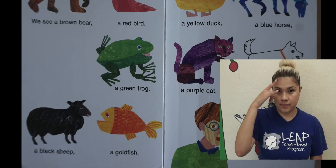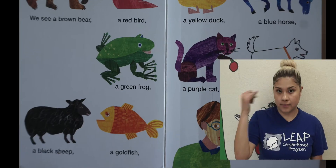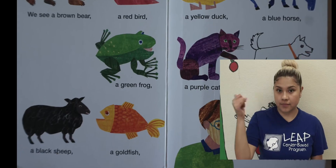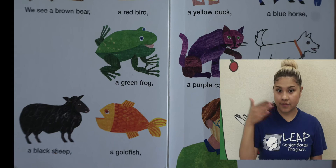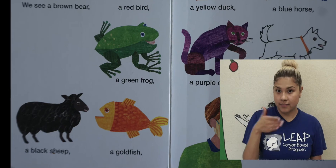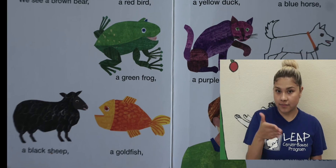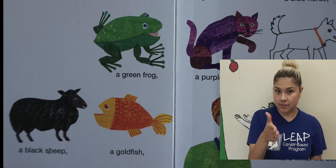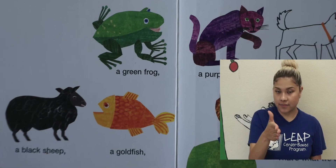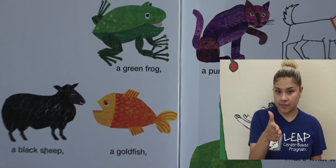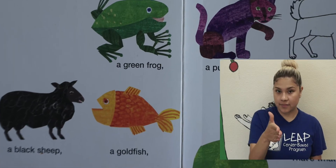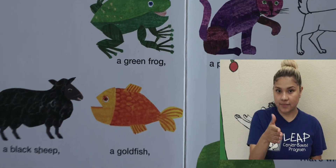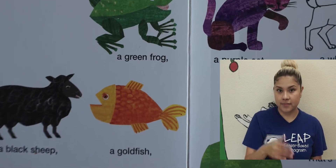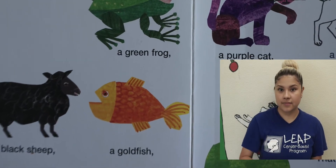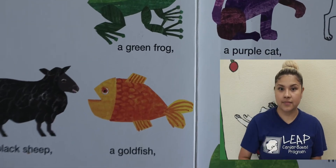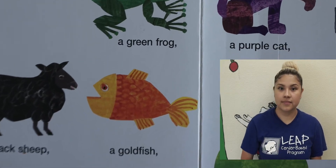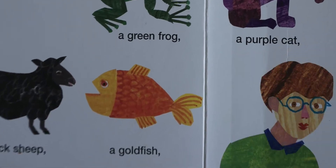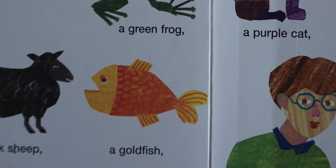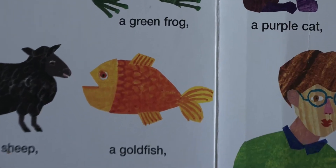un pez dorado,